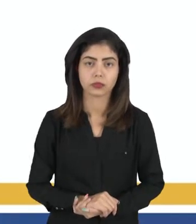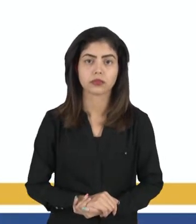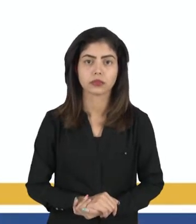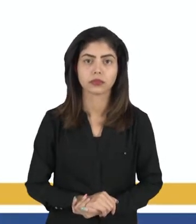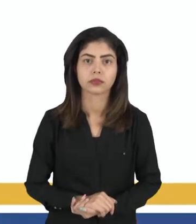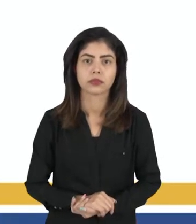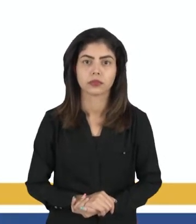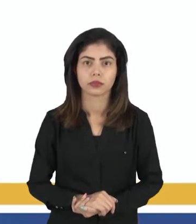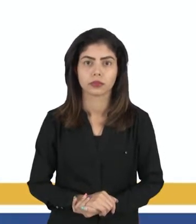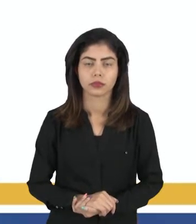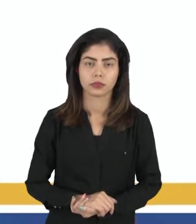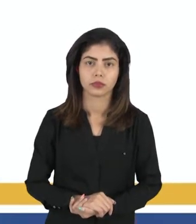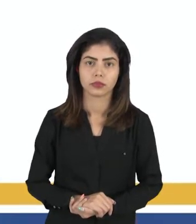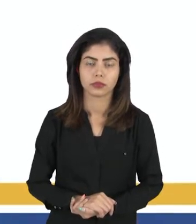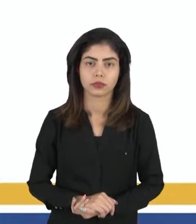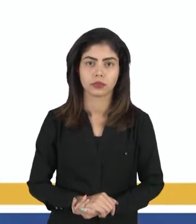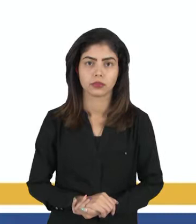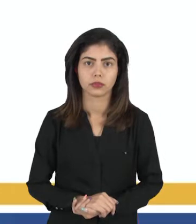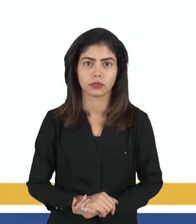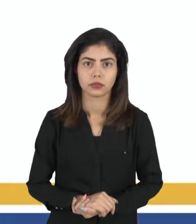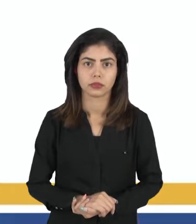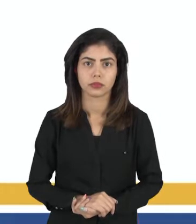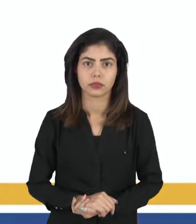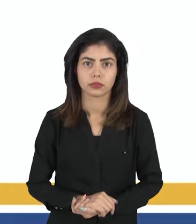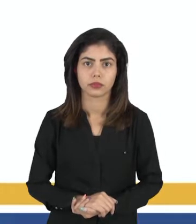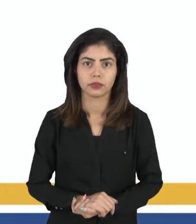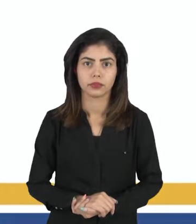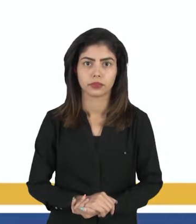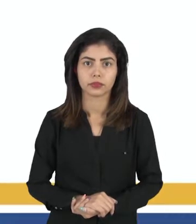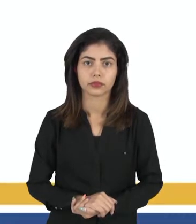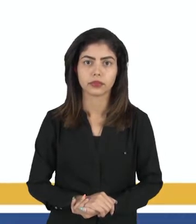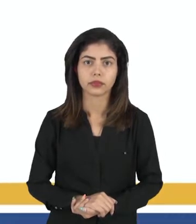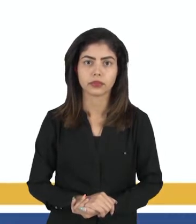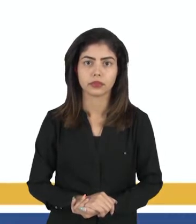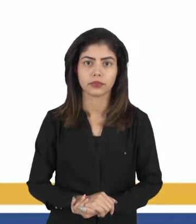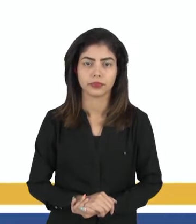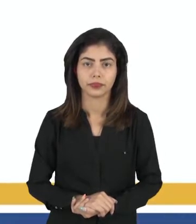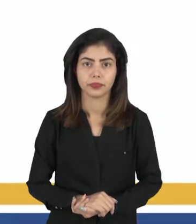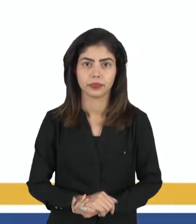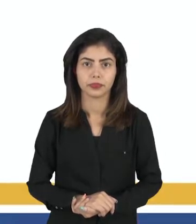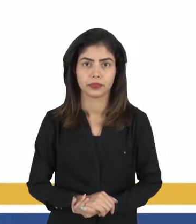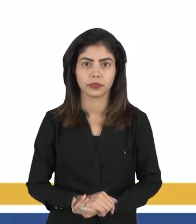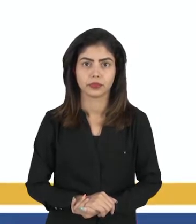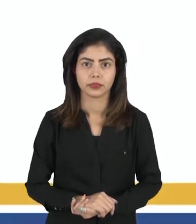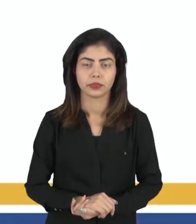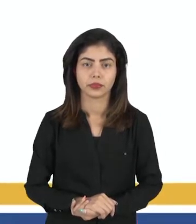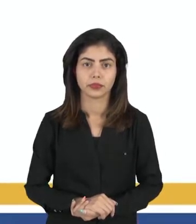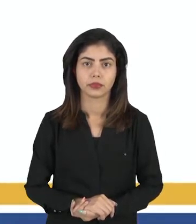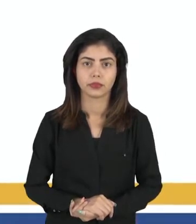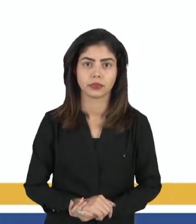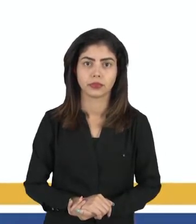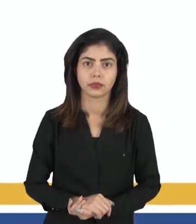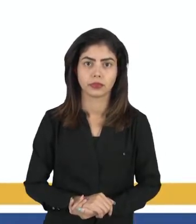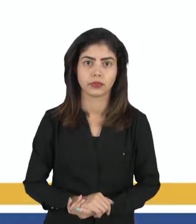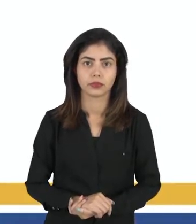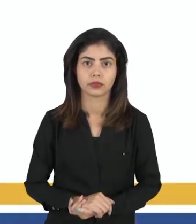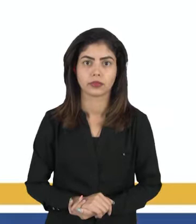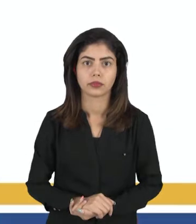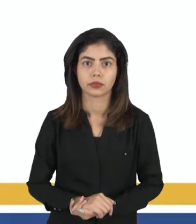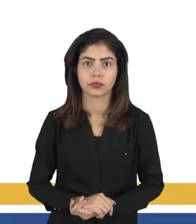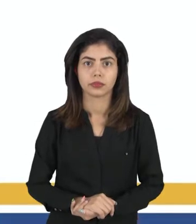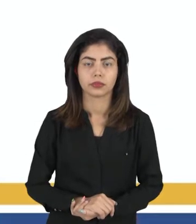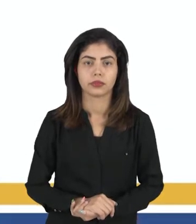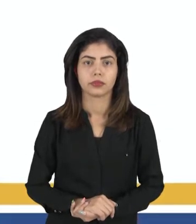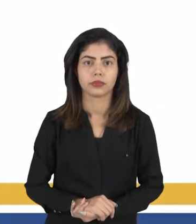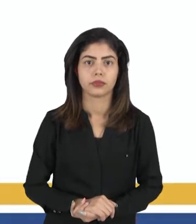debe mantenerse? Los textos responden a preguntas planteadas en el foro que son reproducidos